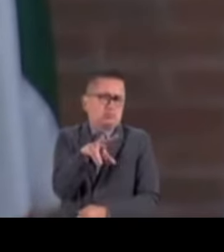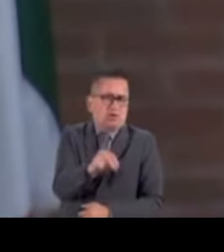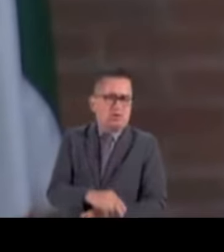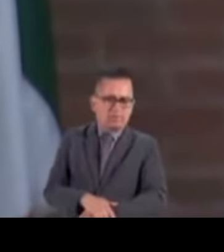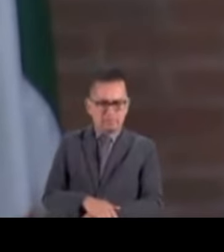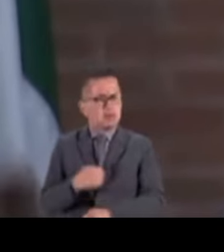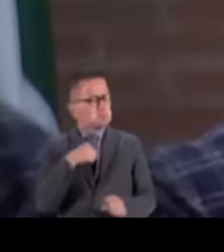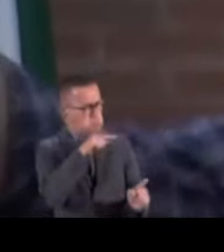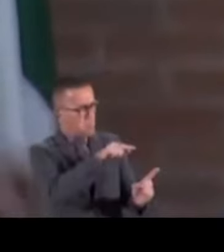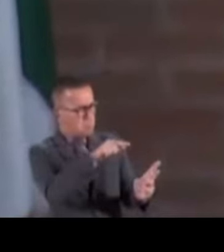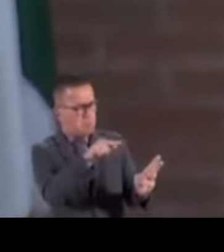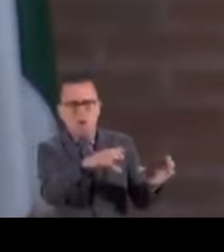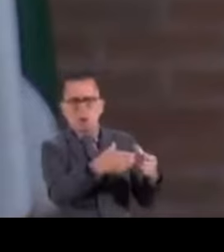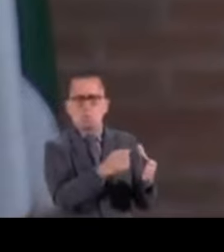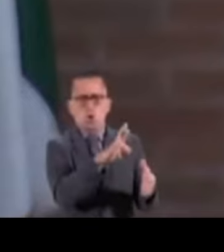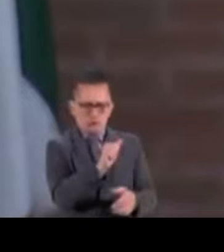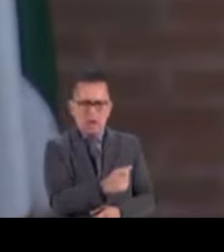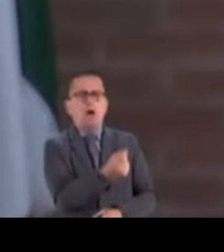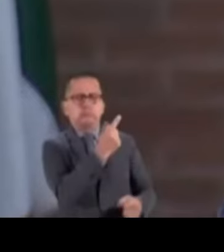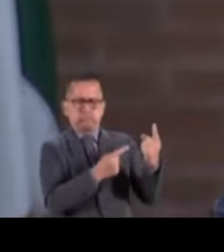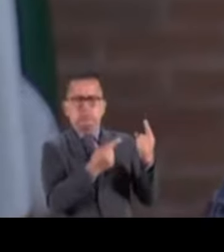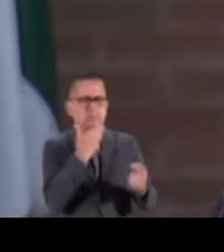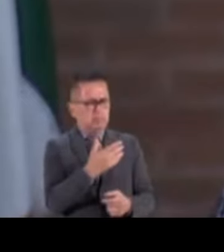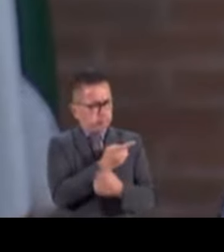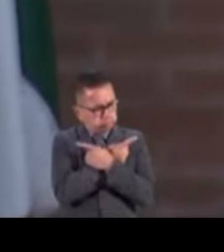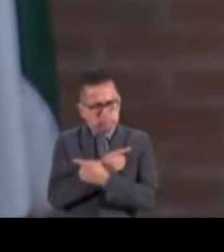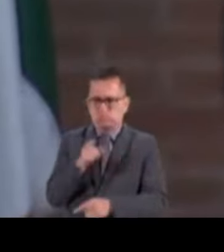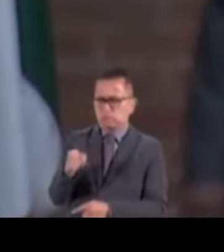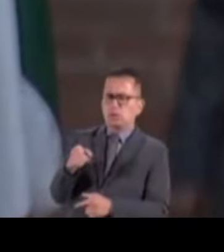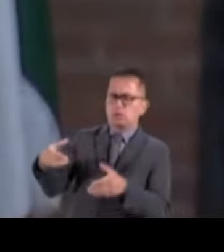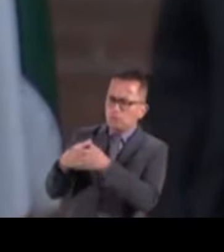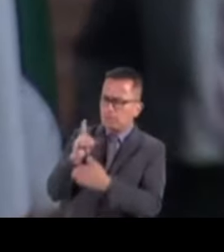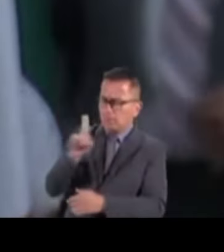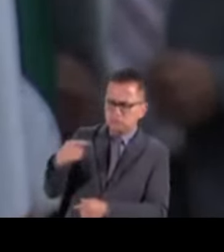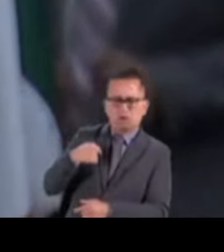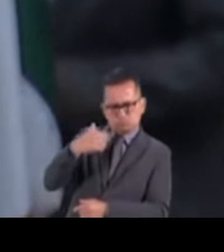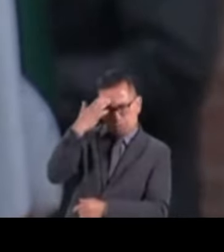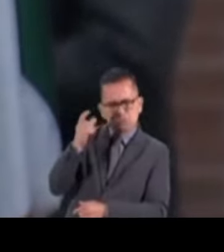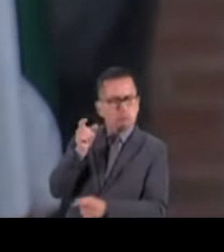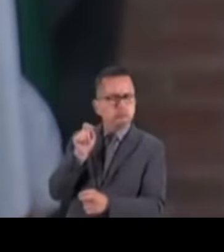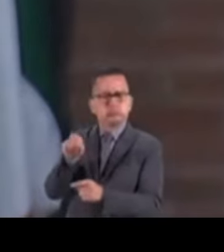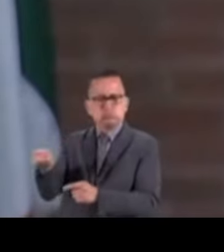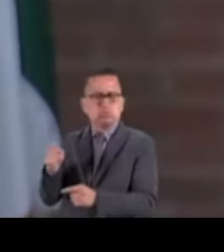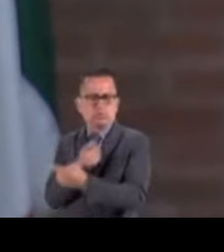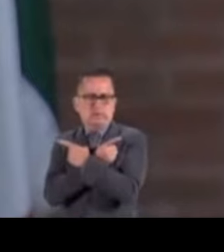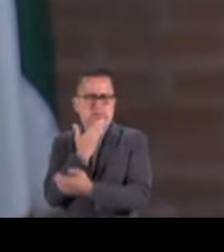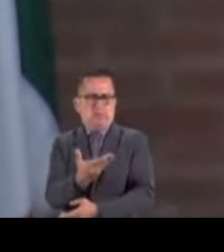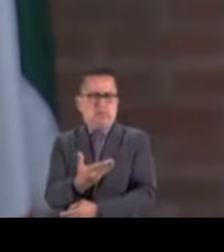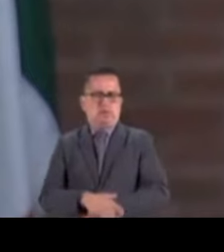de Morena decentes. Yo conozco a muchos de la derecha decentes. Yo los conozco. No se vale la